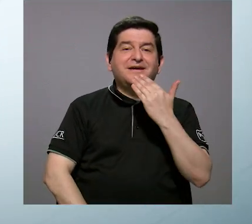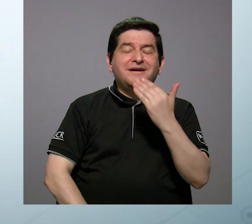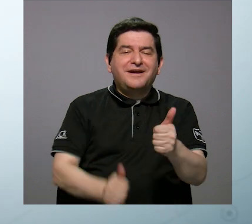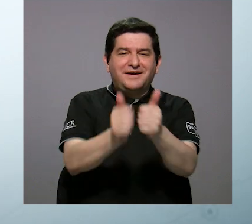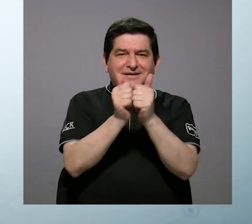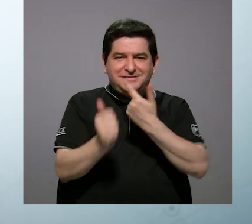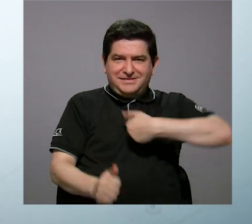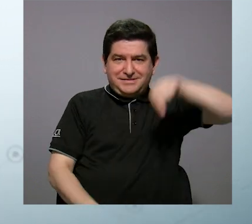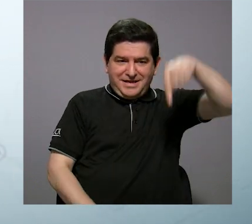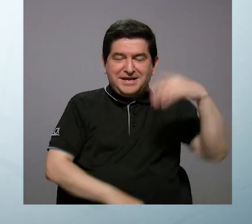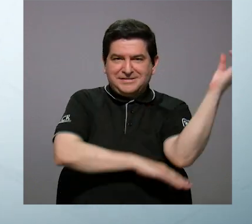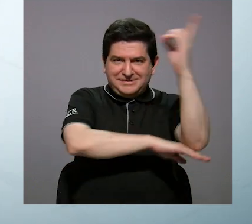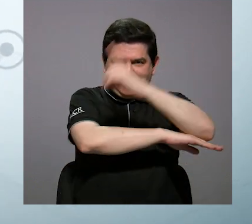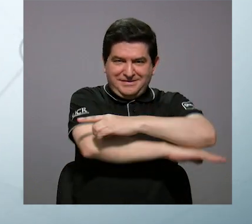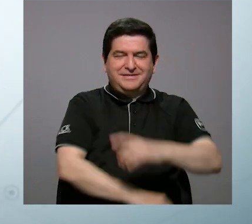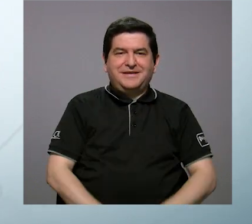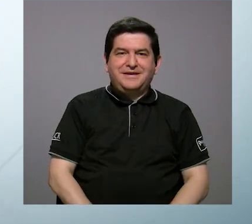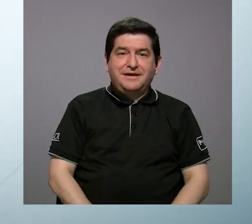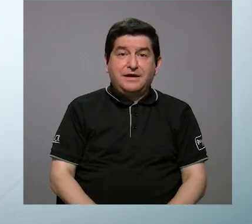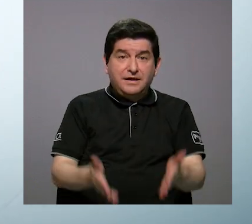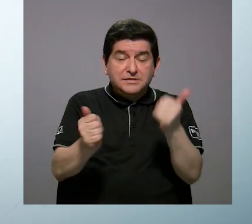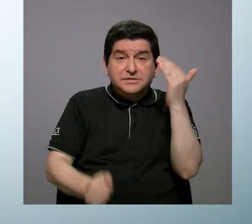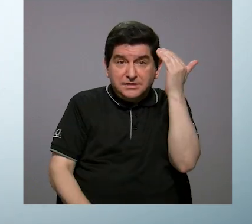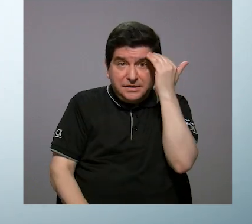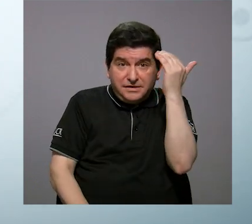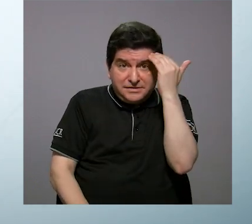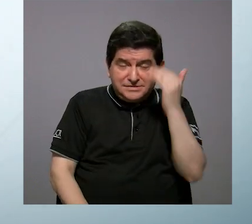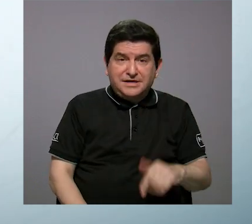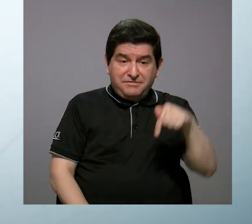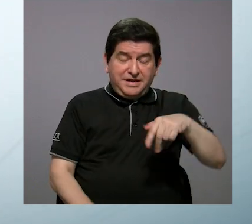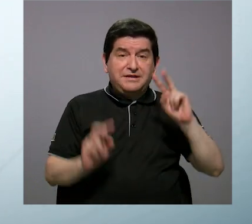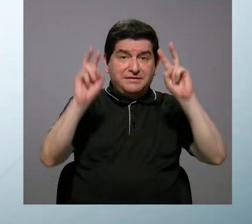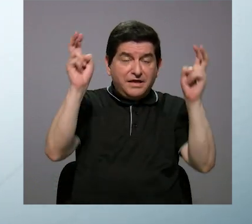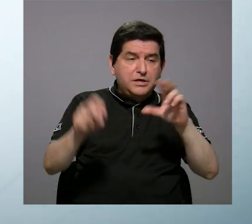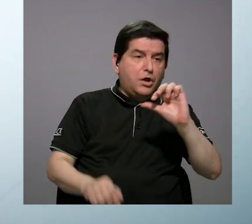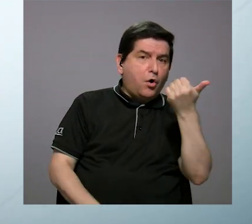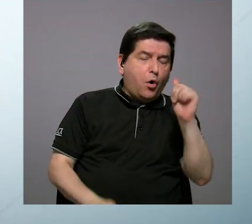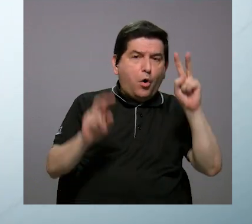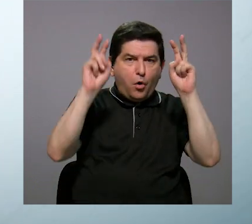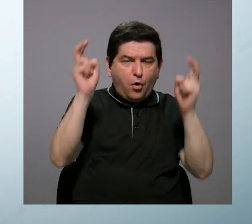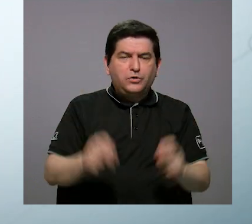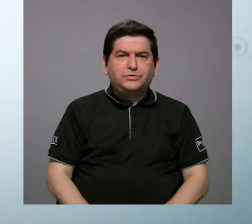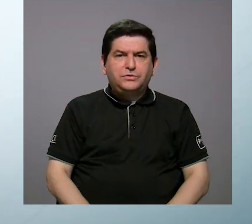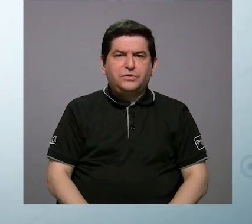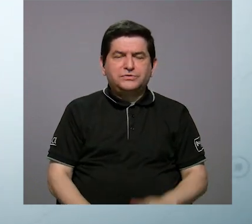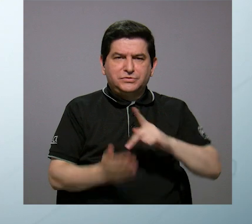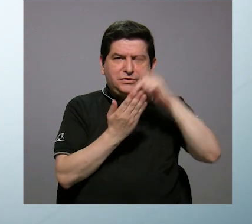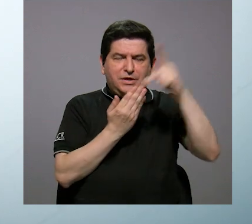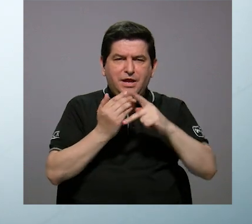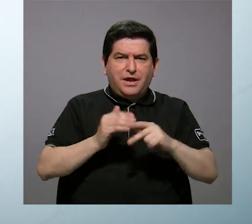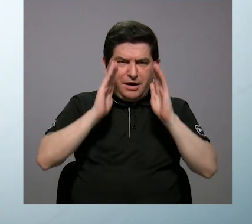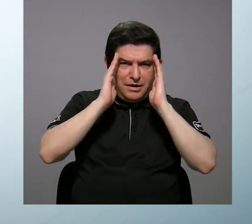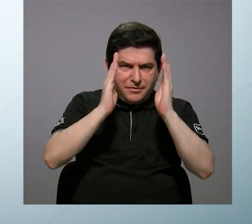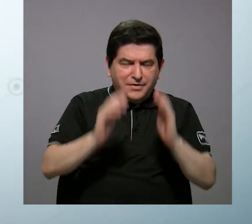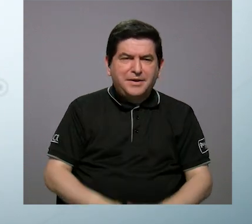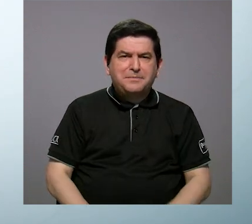Gracias por habernos acompañado el día de hoy. Si desea conocer más sobre este tema u otros temas que tratamos en el